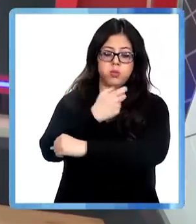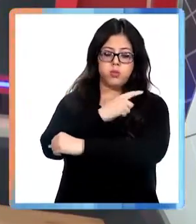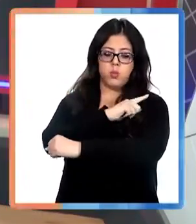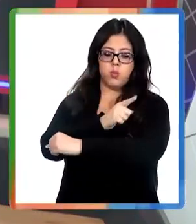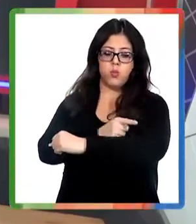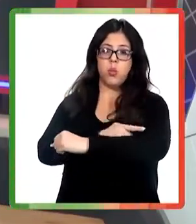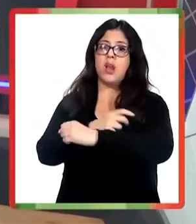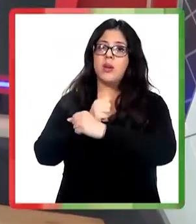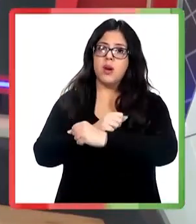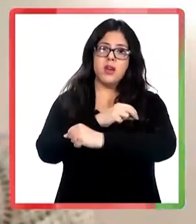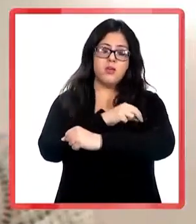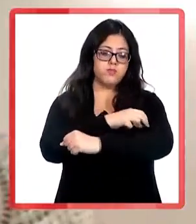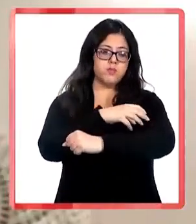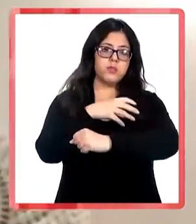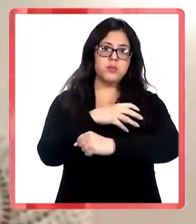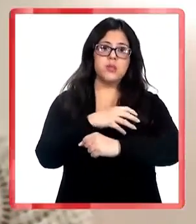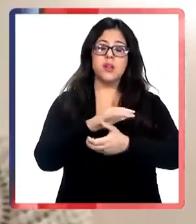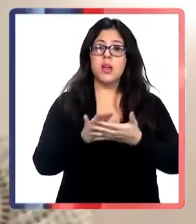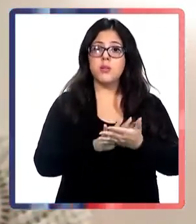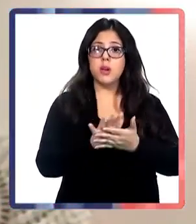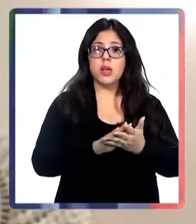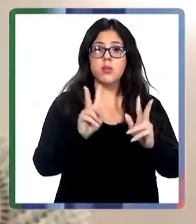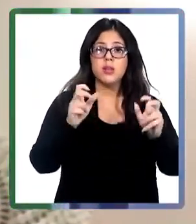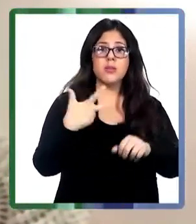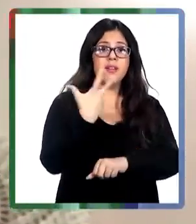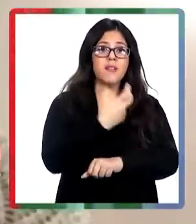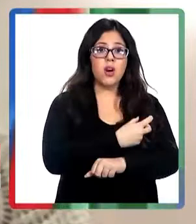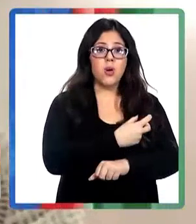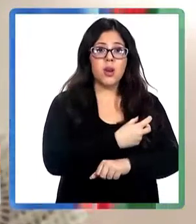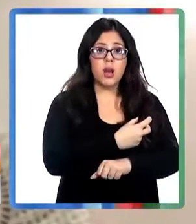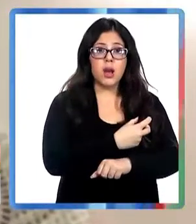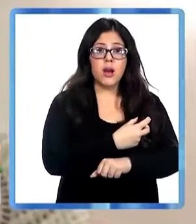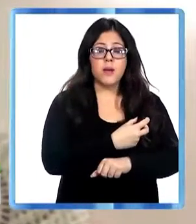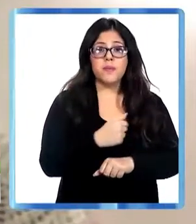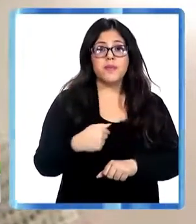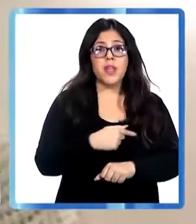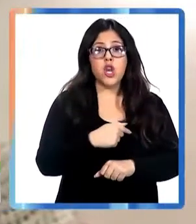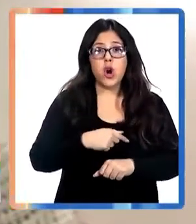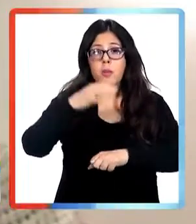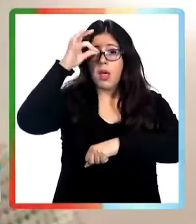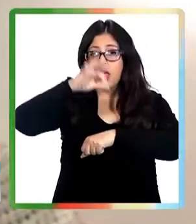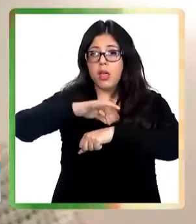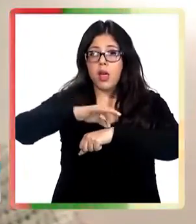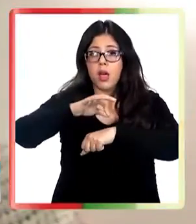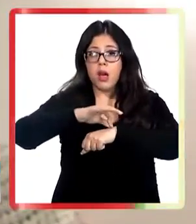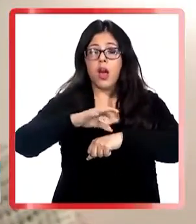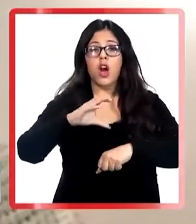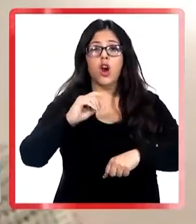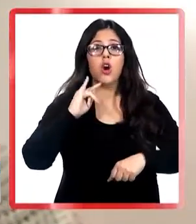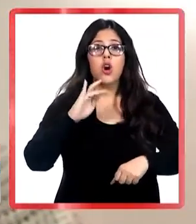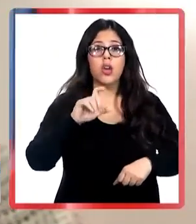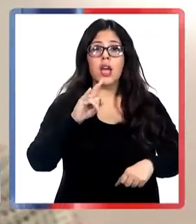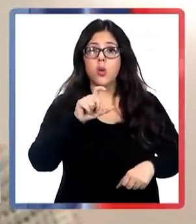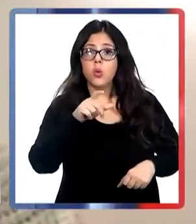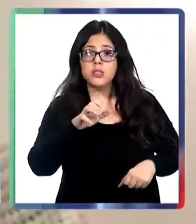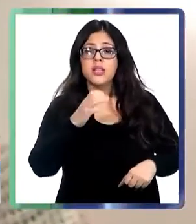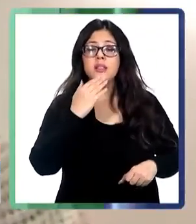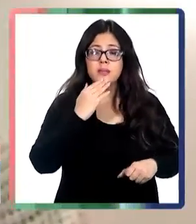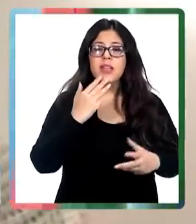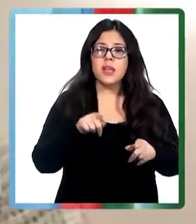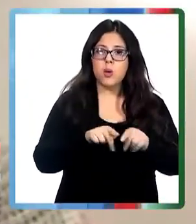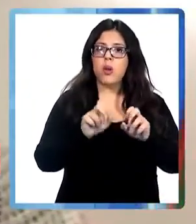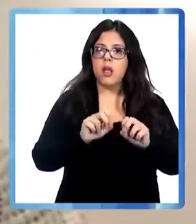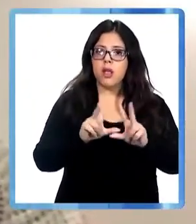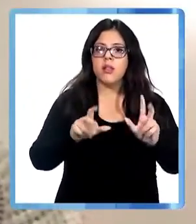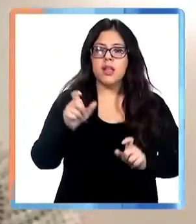generar hematomas. En el caso de las vacunas de pertussis, que es el nombre de esta bacteria que produce el coqueluche, también hay que tener una alerta con